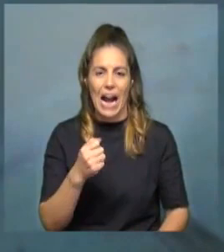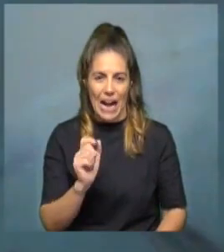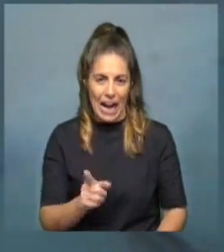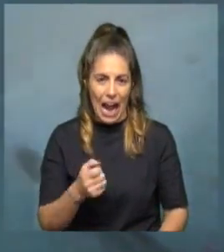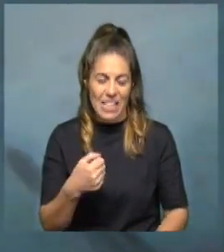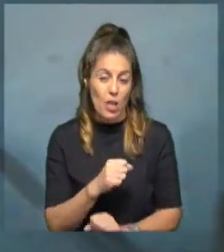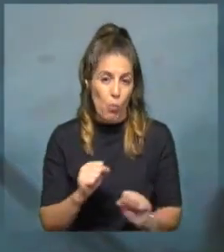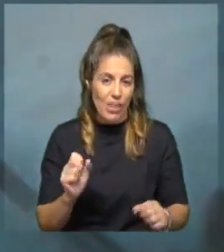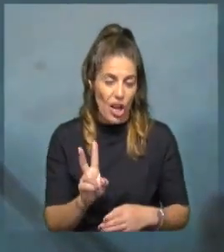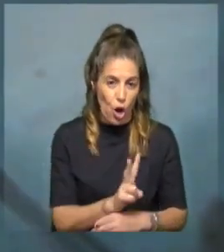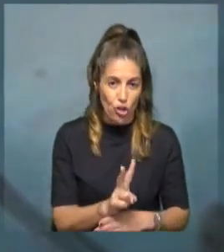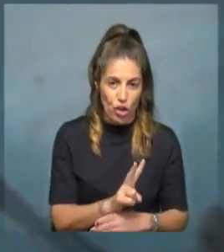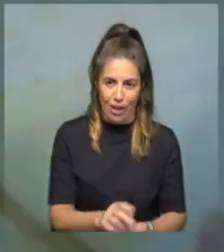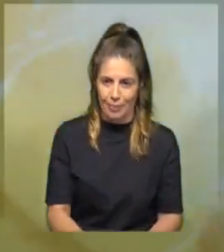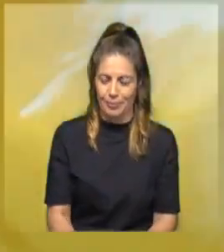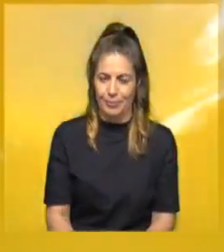a la doctora Sandra Lupo.